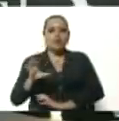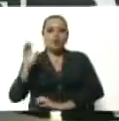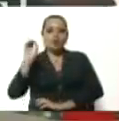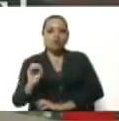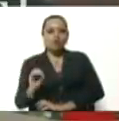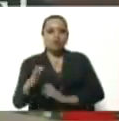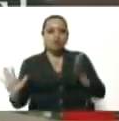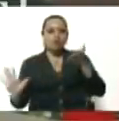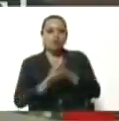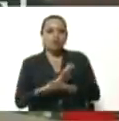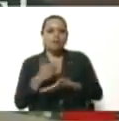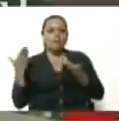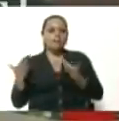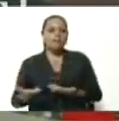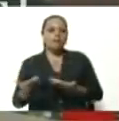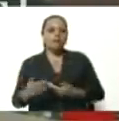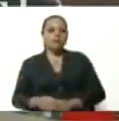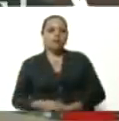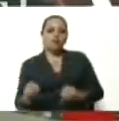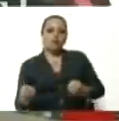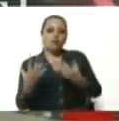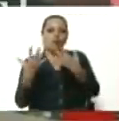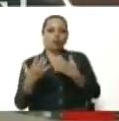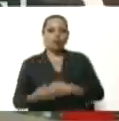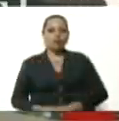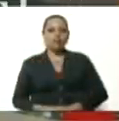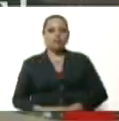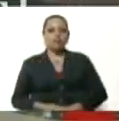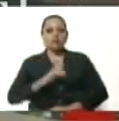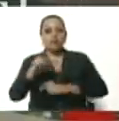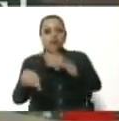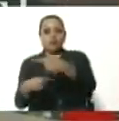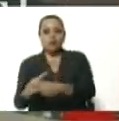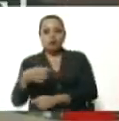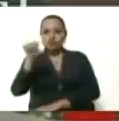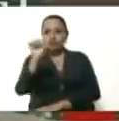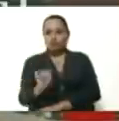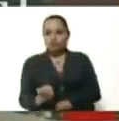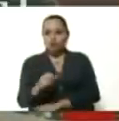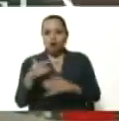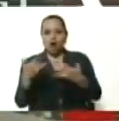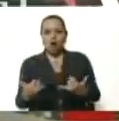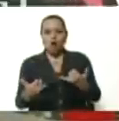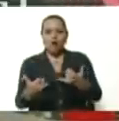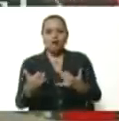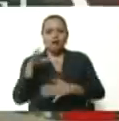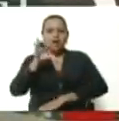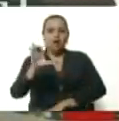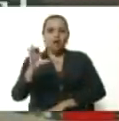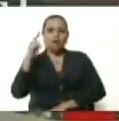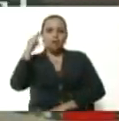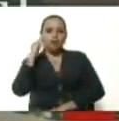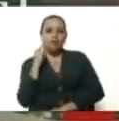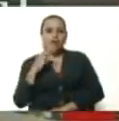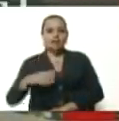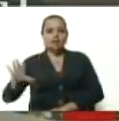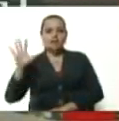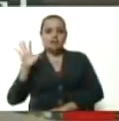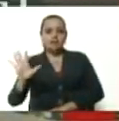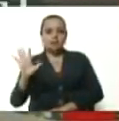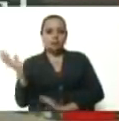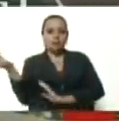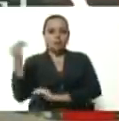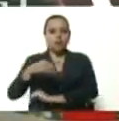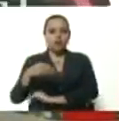este foco importante. Luego, presidente, en el sur nos vamos al estado Bolívar, tenemos 5